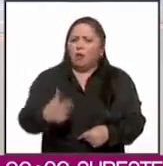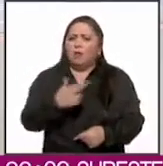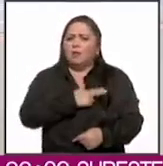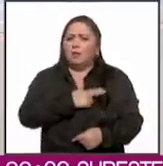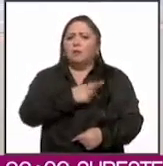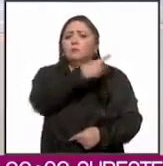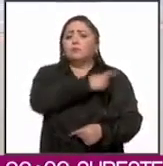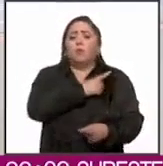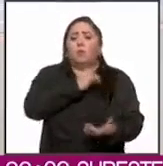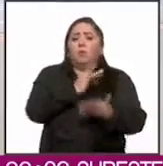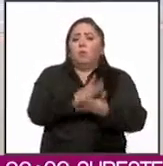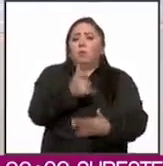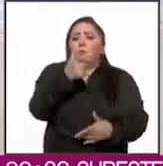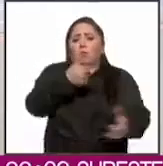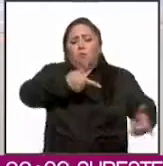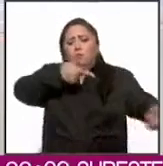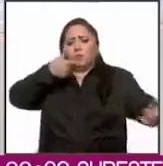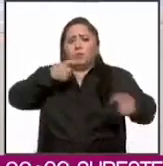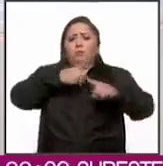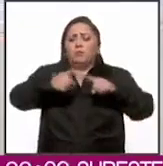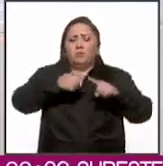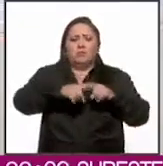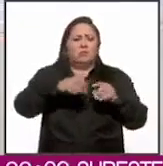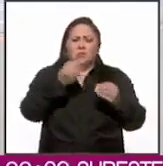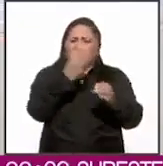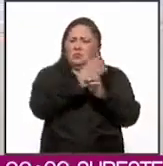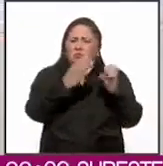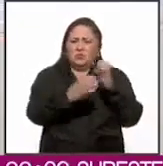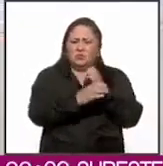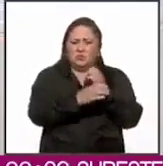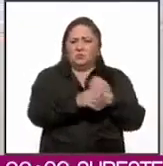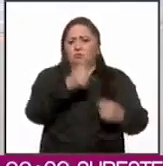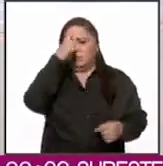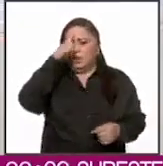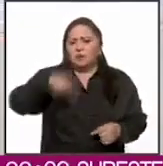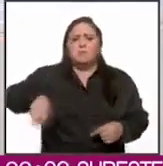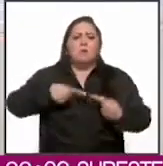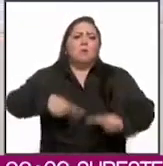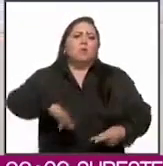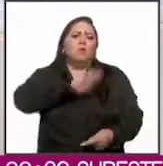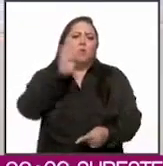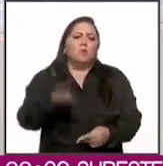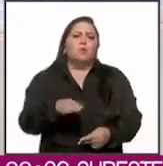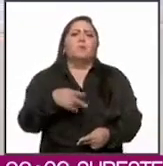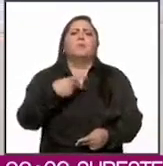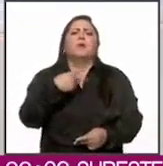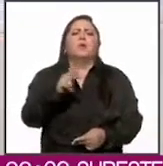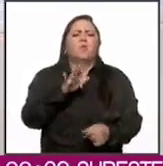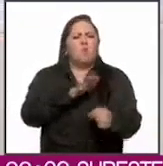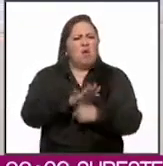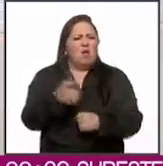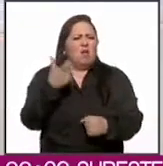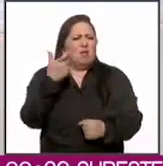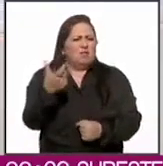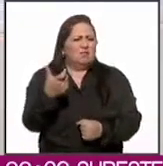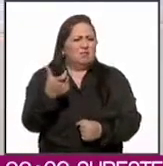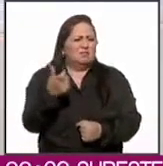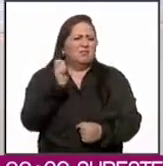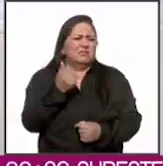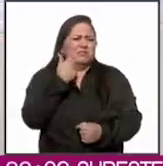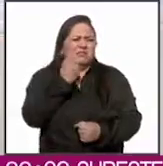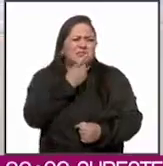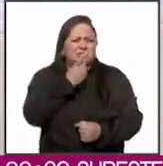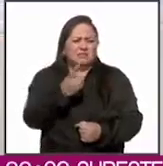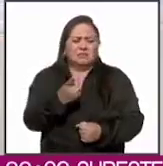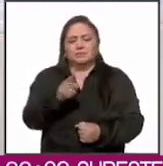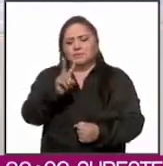las pistolas, los rifles, las granadas, las metralletas y demás instrumentos de muerte. ¿De qué monto hablamos en esta indemnización?